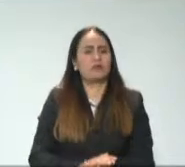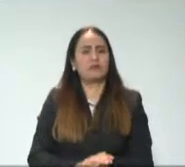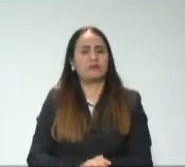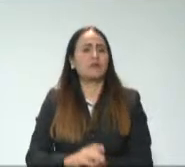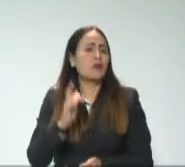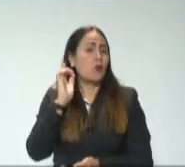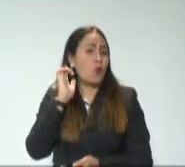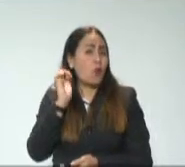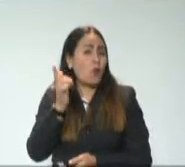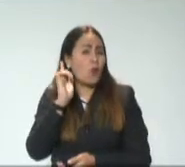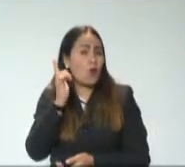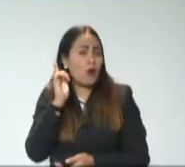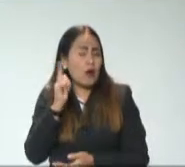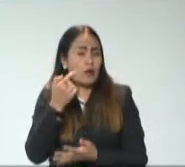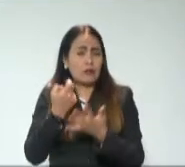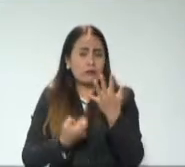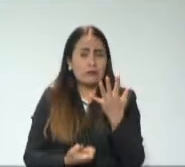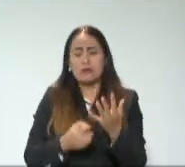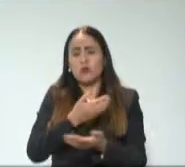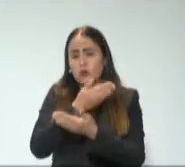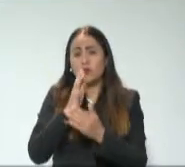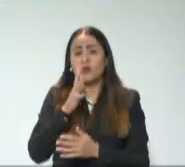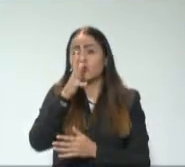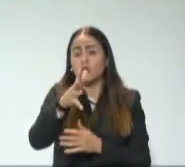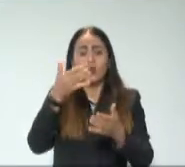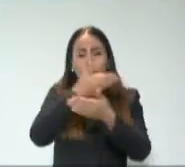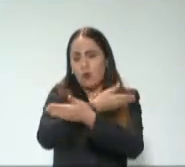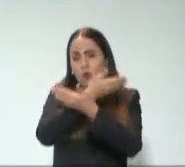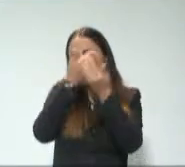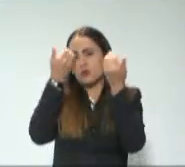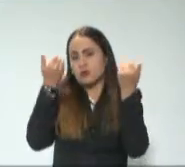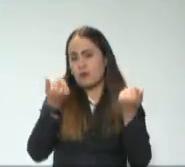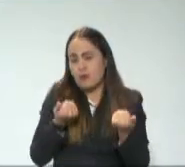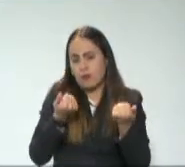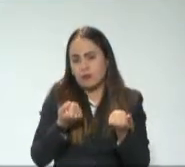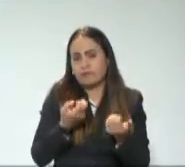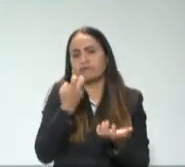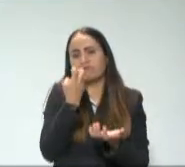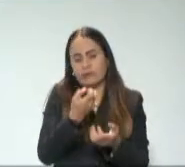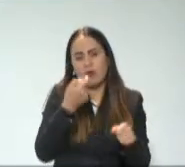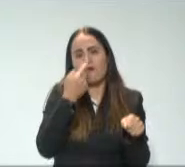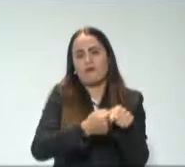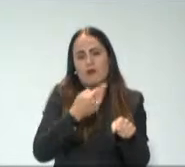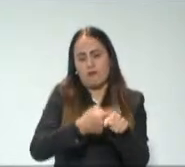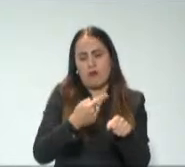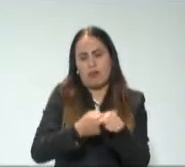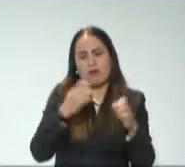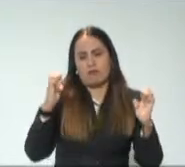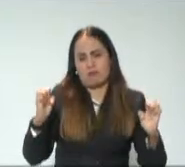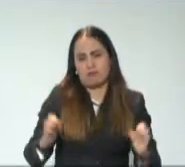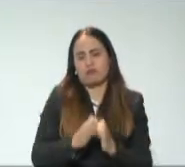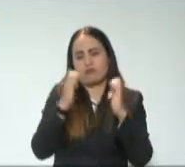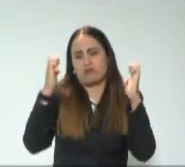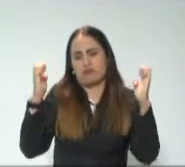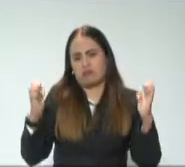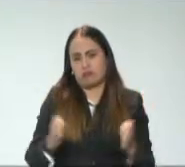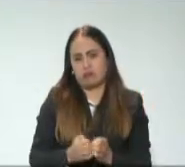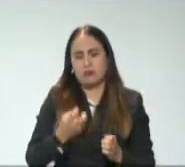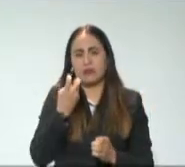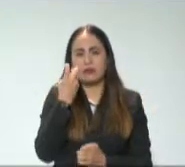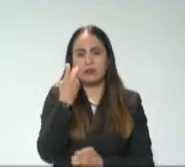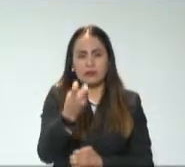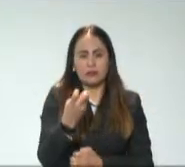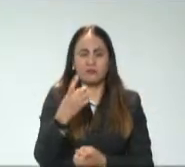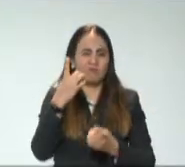lo que nos llevan ante un fenómeno incierto por definición una enfermedad emergente establece una dimensión